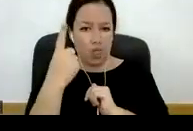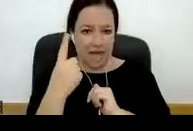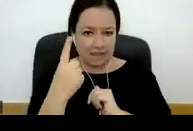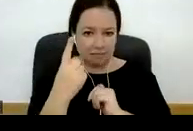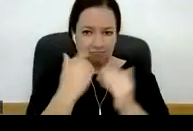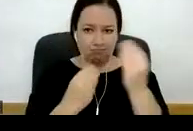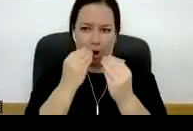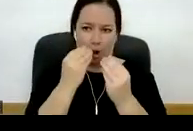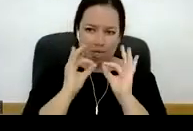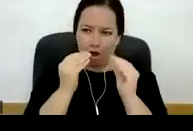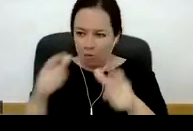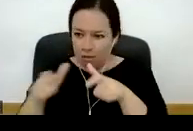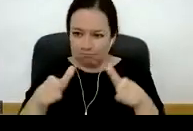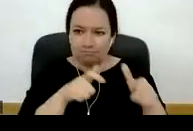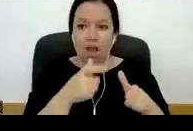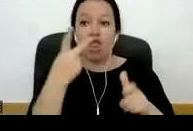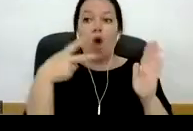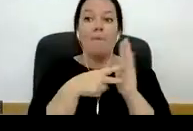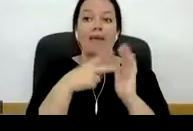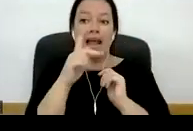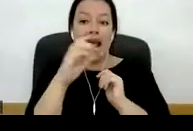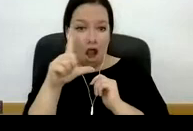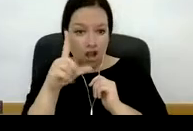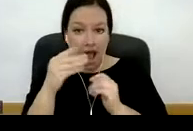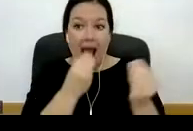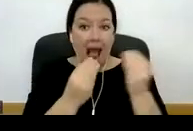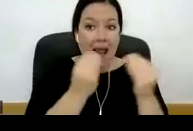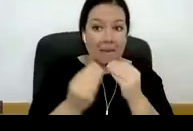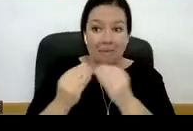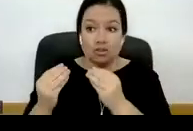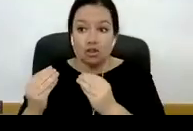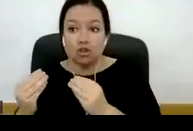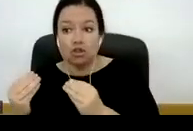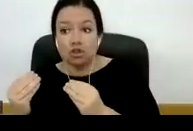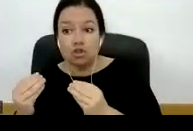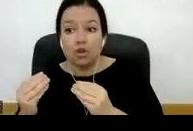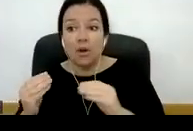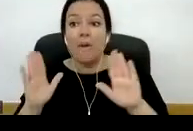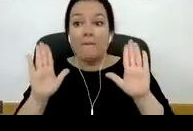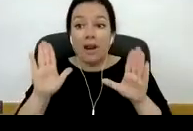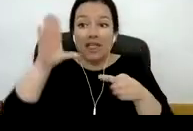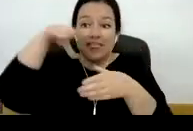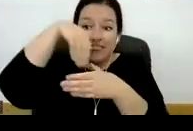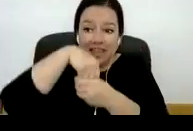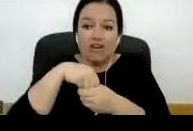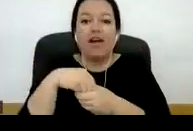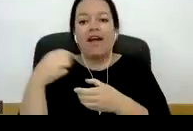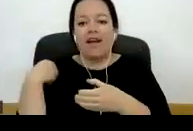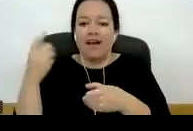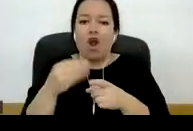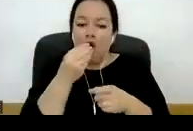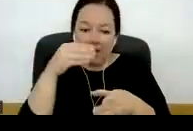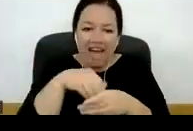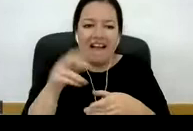puedo consumir alimentos que comporten 2.000 calorías y dentro de ellos introducir las vitaminas y los minerales